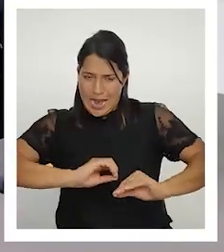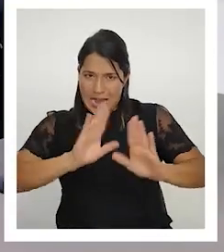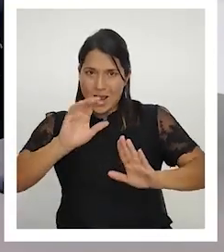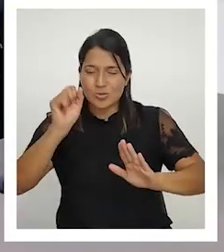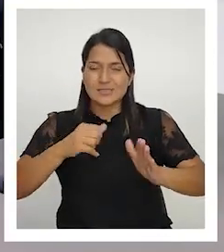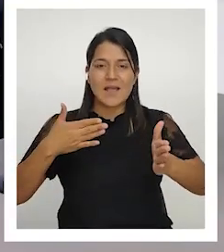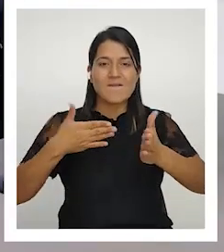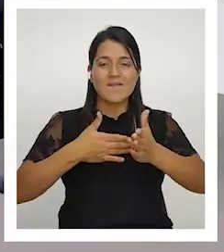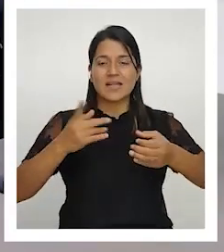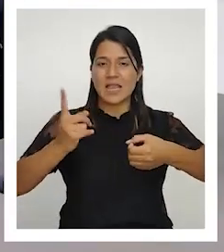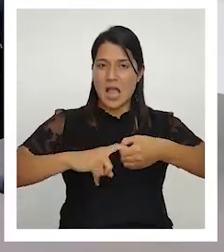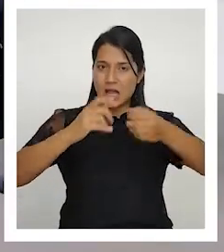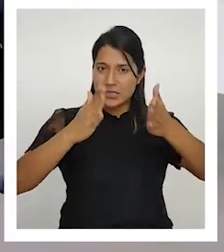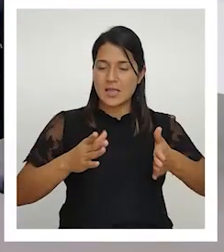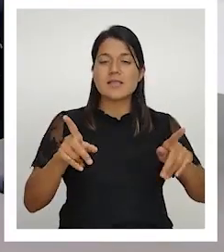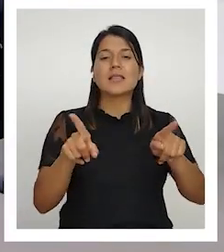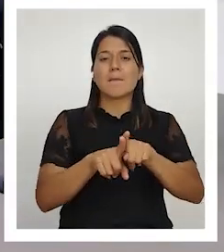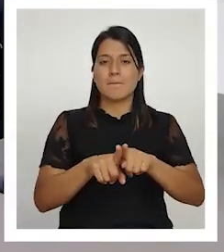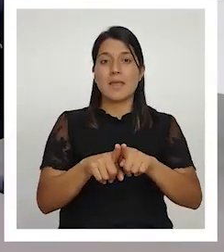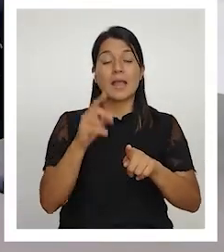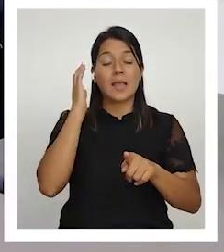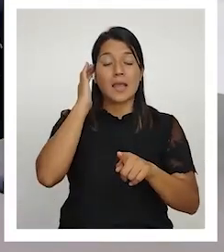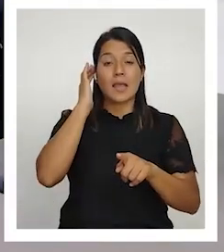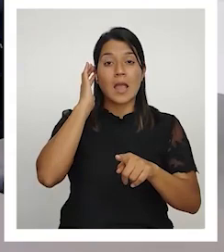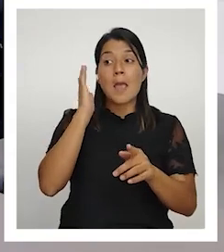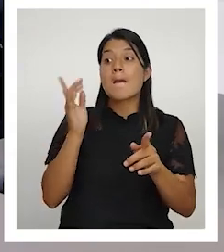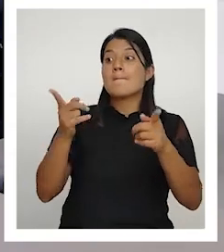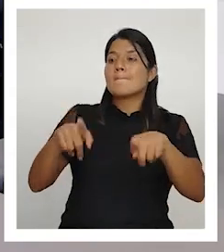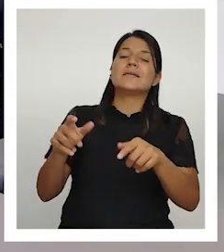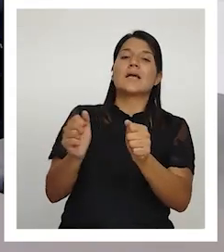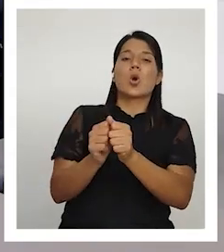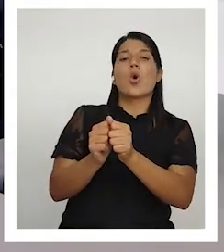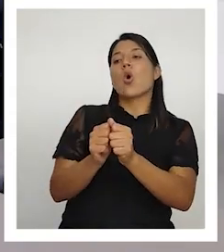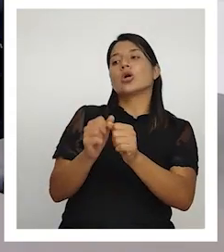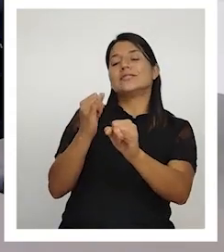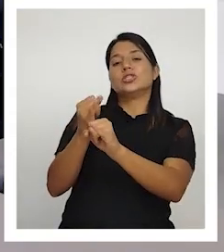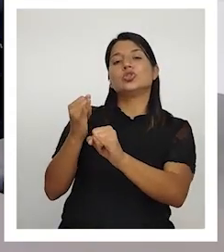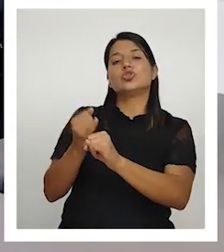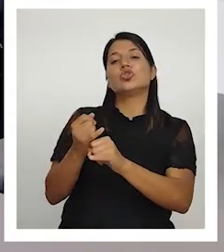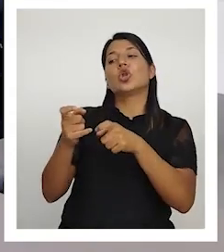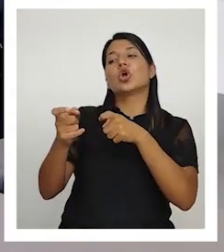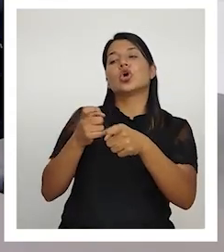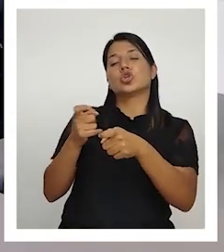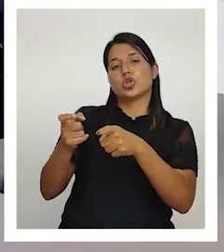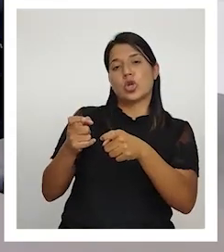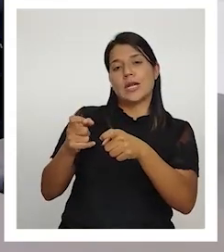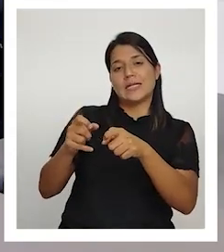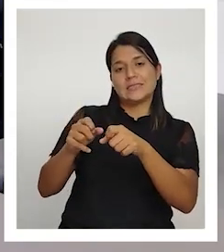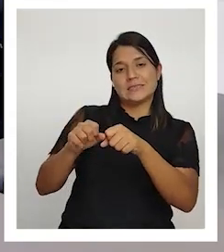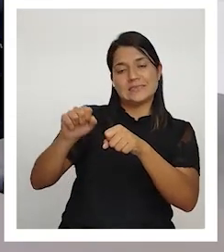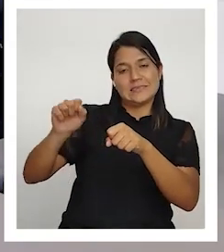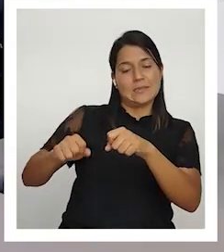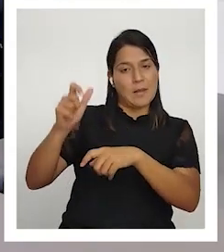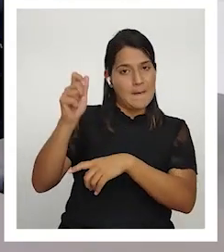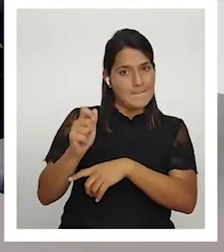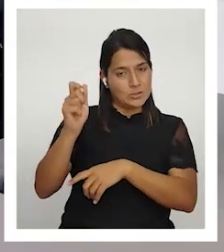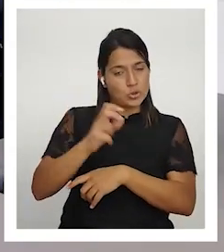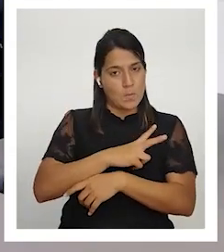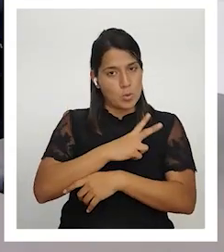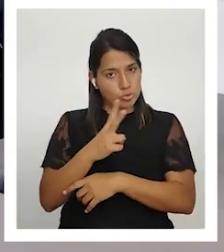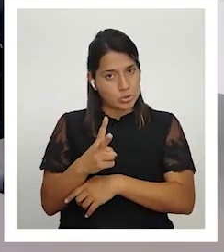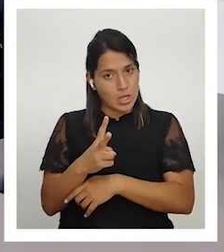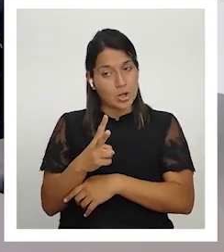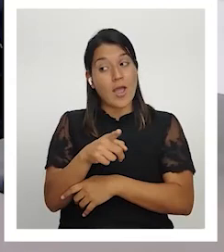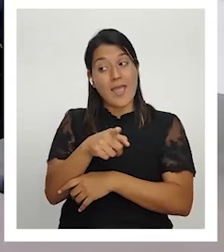Igual le va a pasar a las operadoras de pensión complementario. Si a ellos les está incrementando el gasto, pues ellos también van a tener que ver